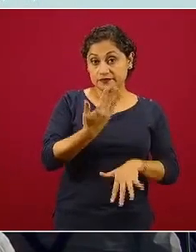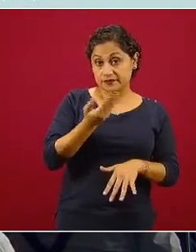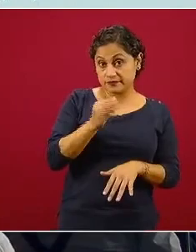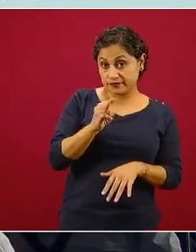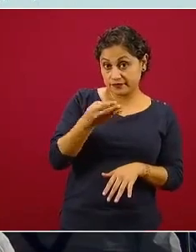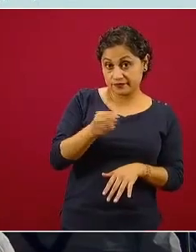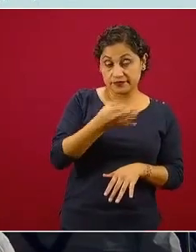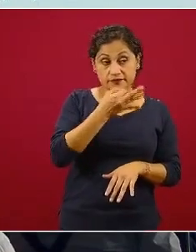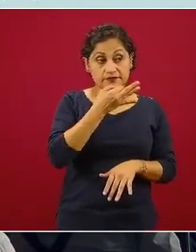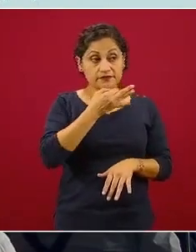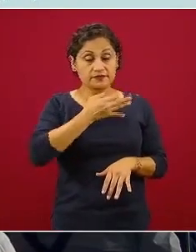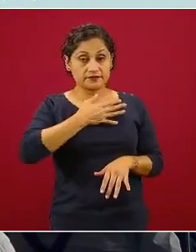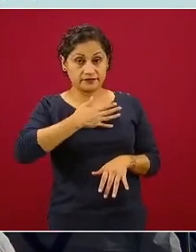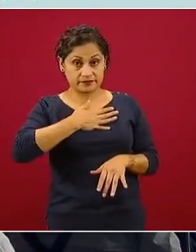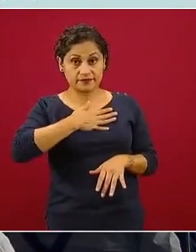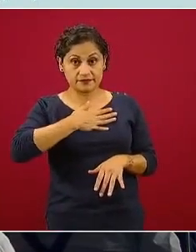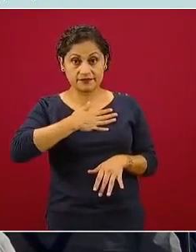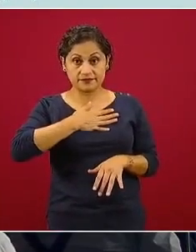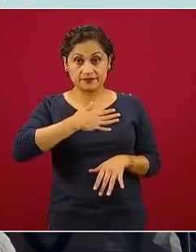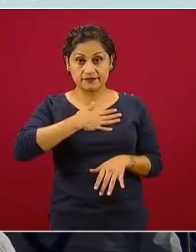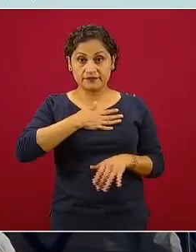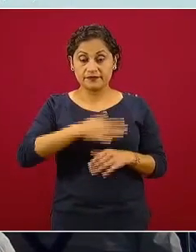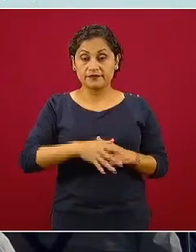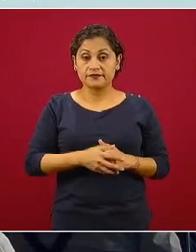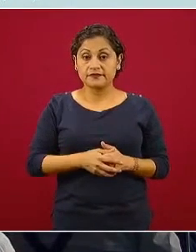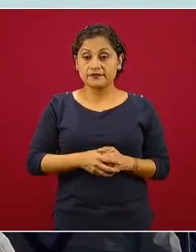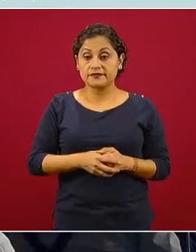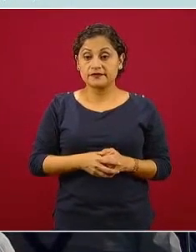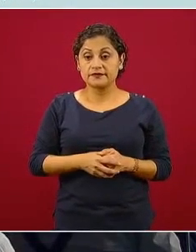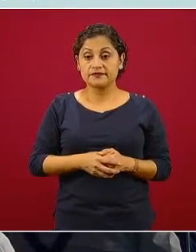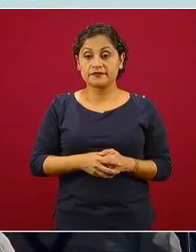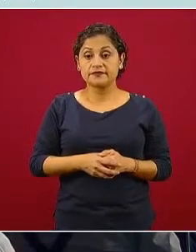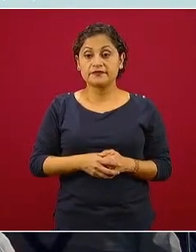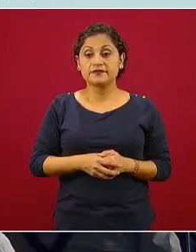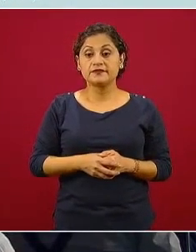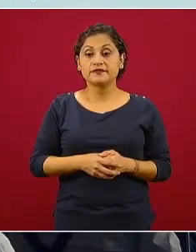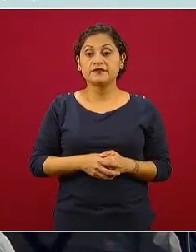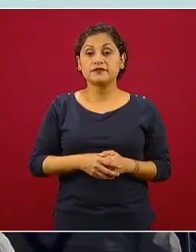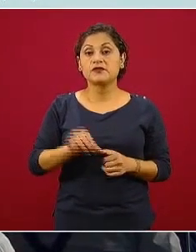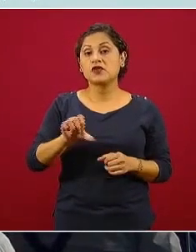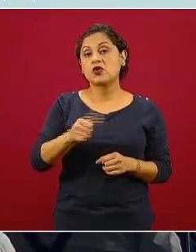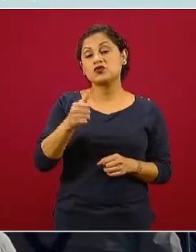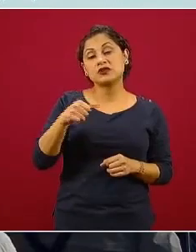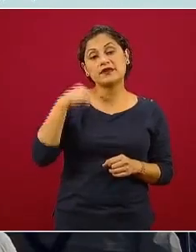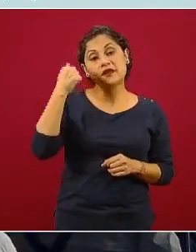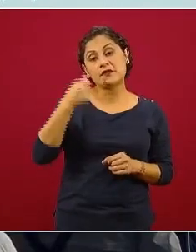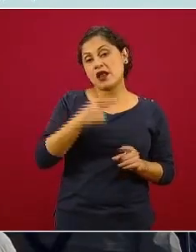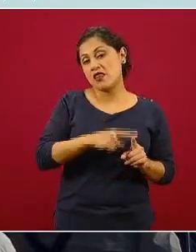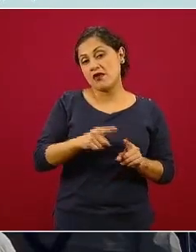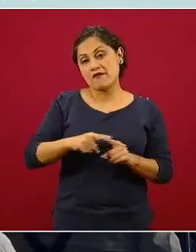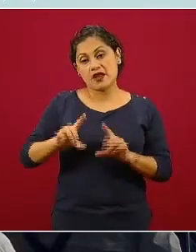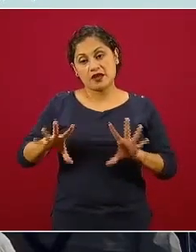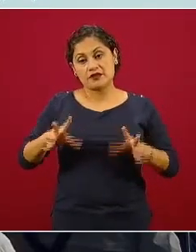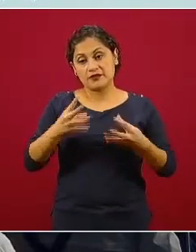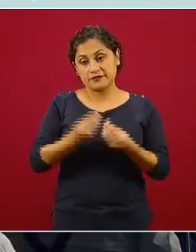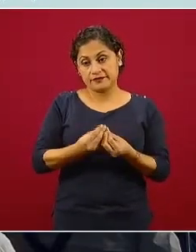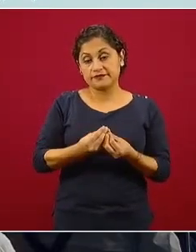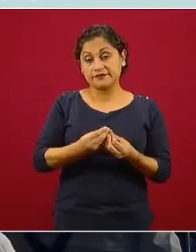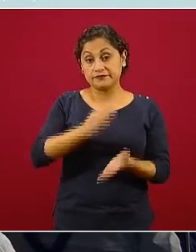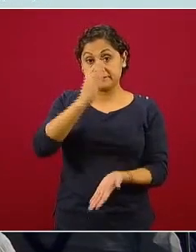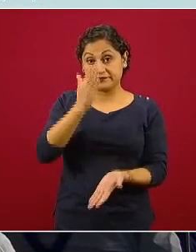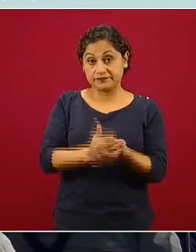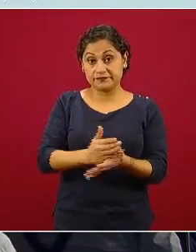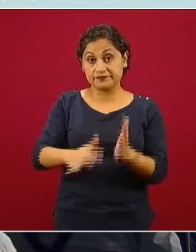mayo. Esto incluye la única muerte del 11 de abril y todas las demás. El 15 de mayo, este era el estado del